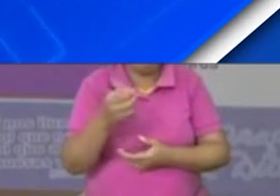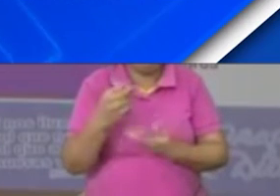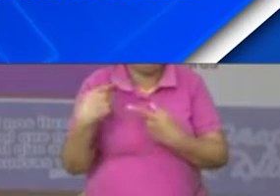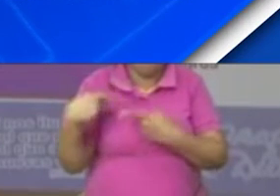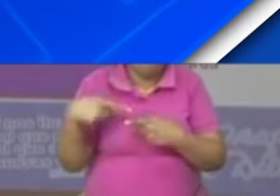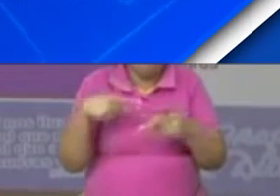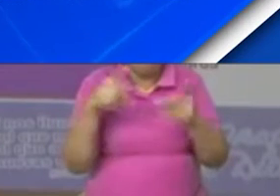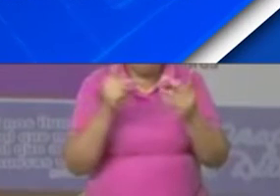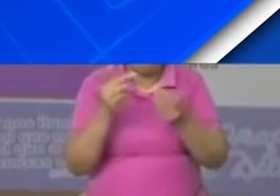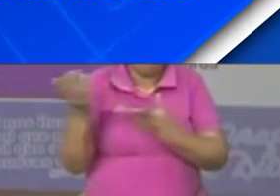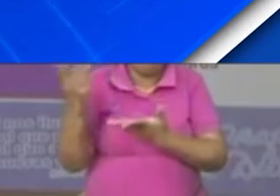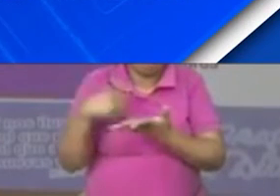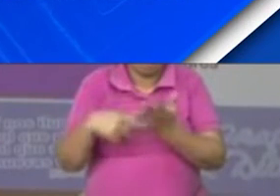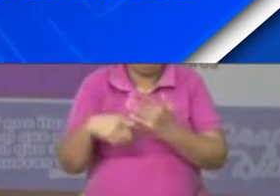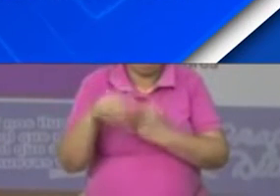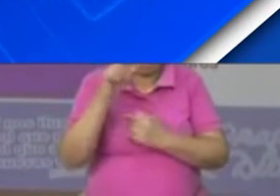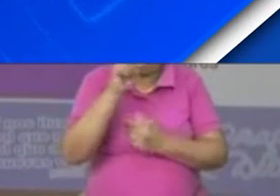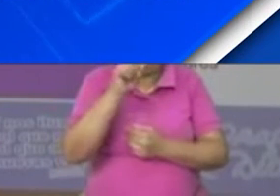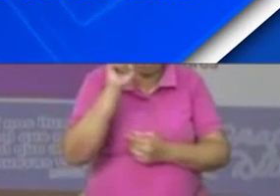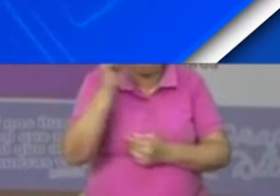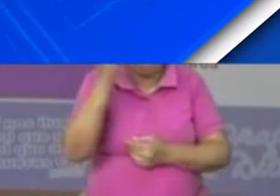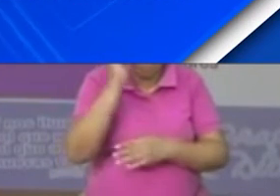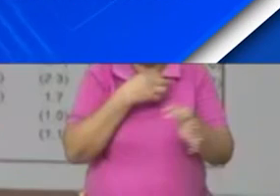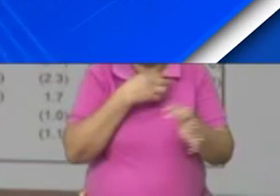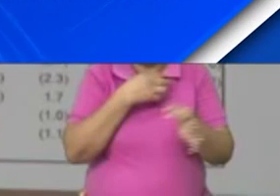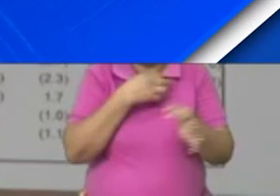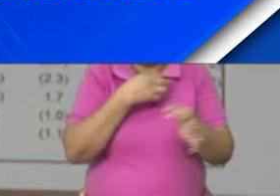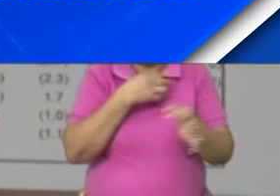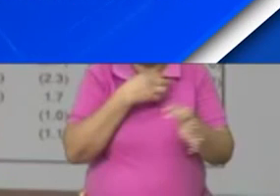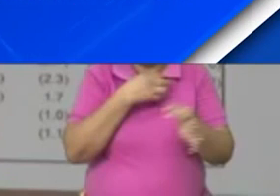recreación, cultura y religión 1.1,